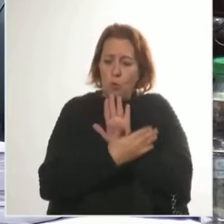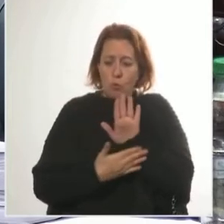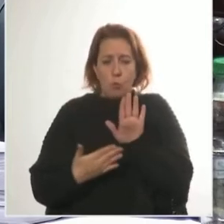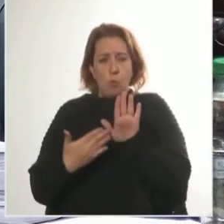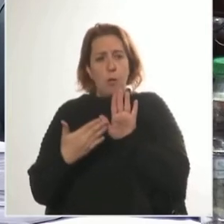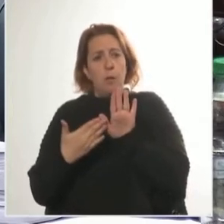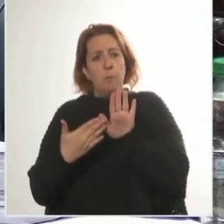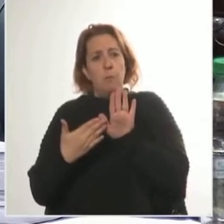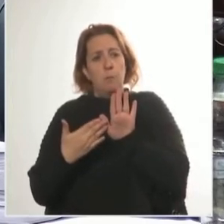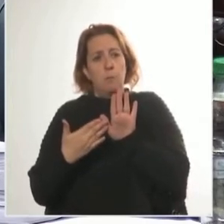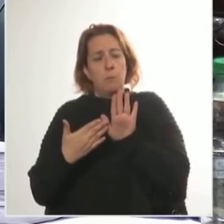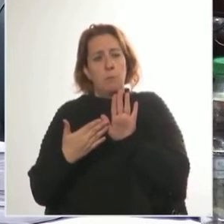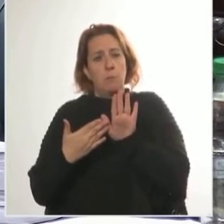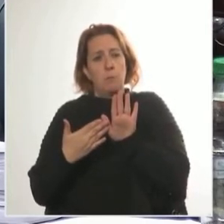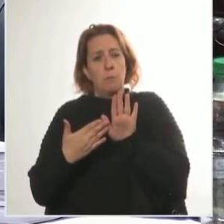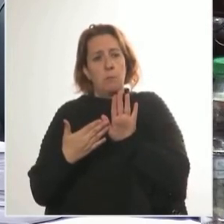país,